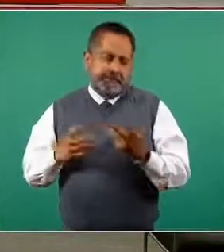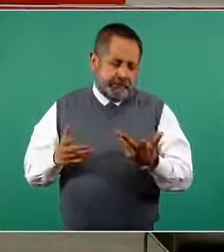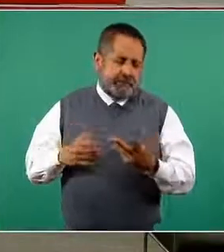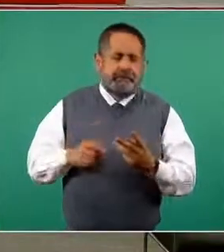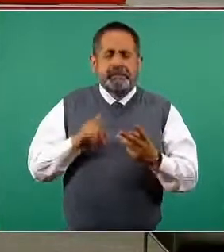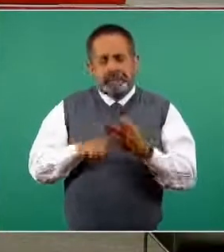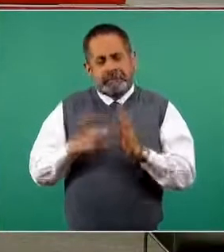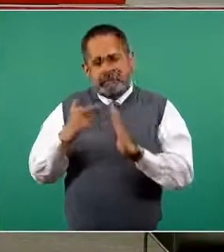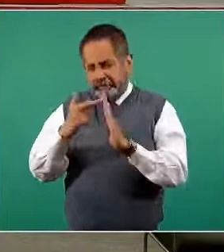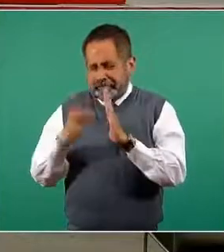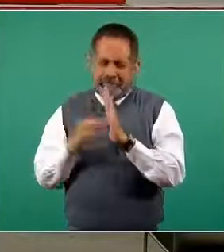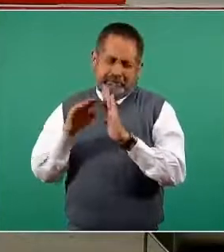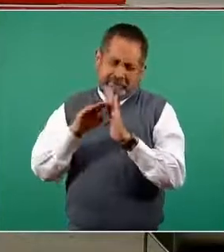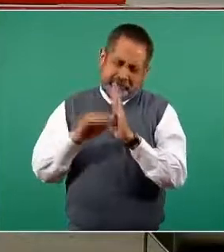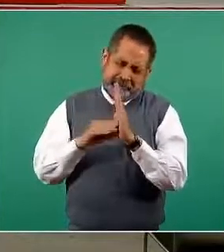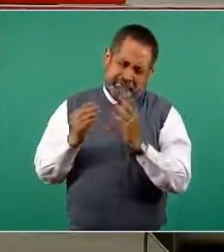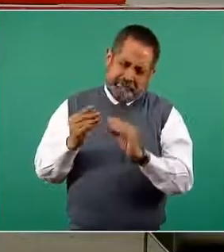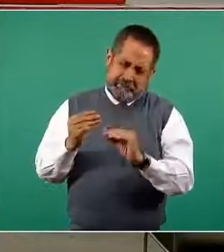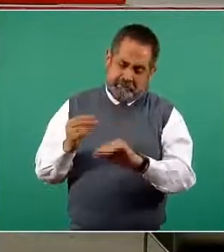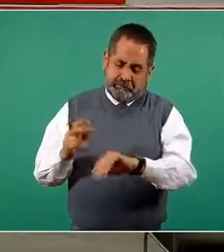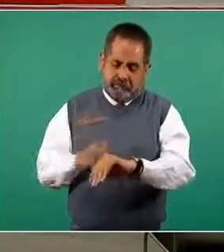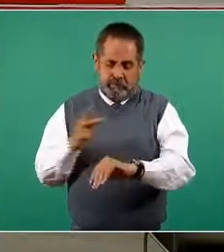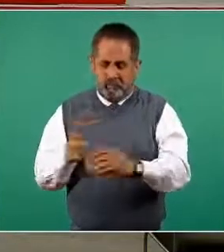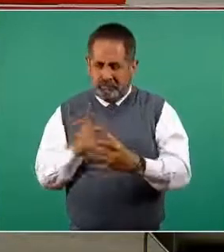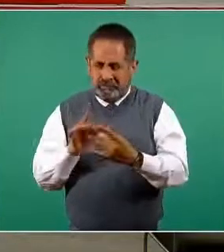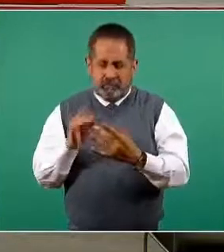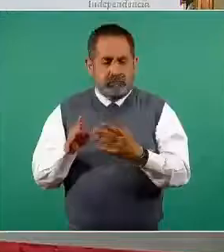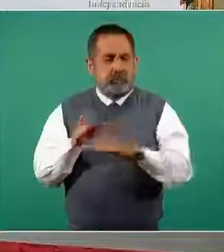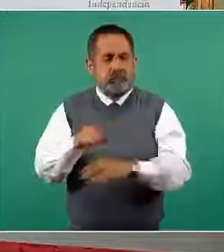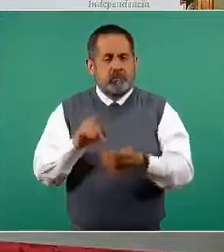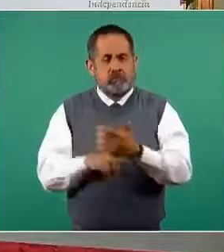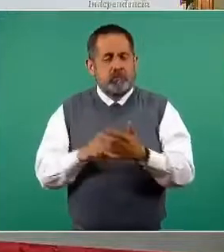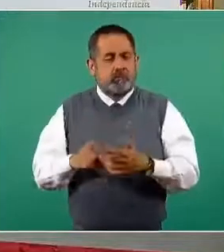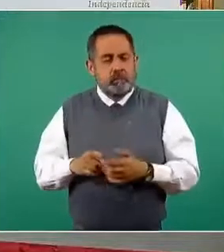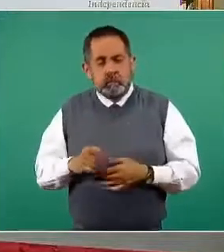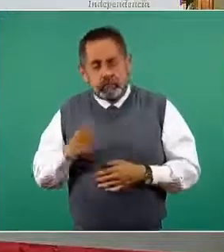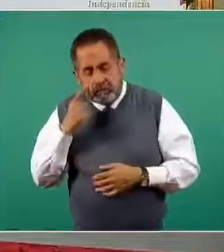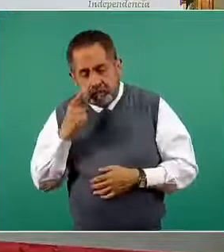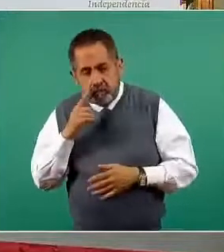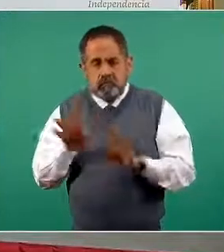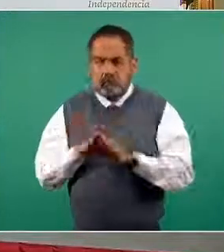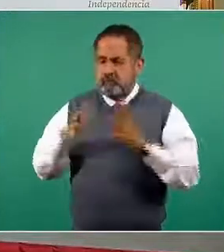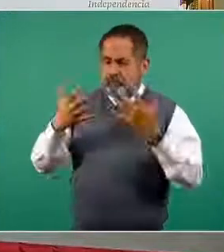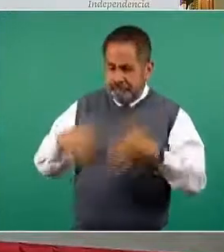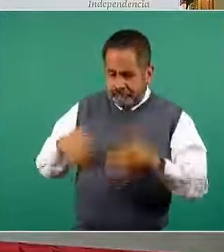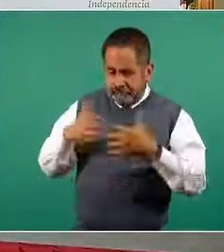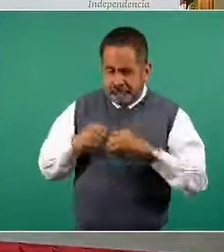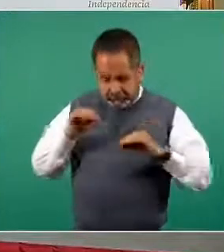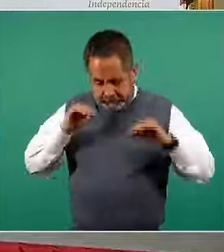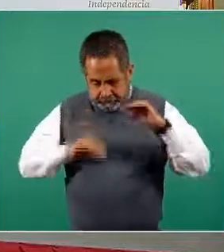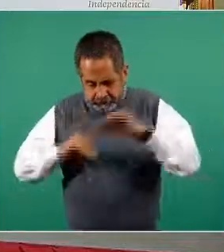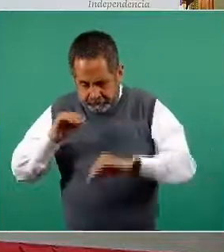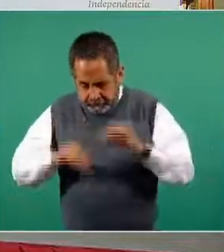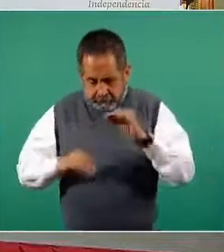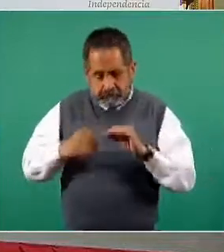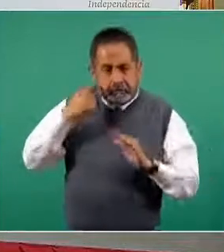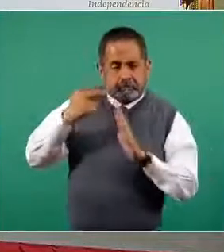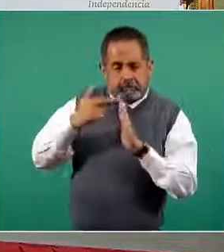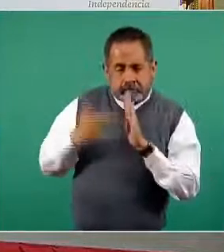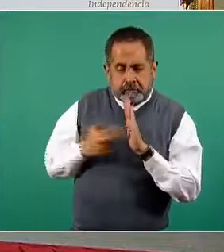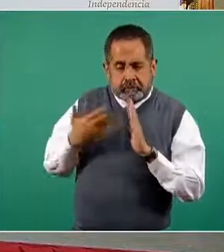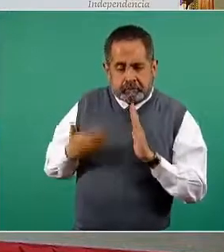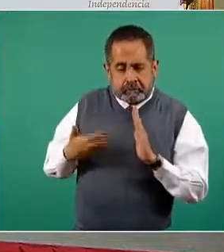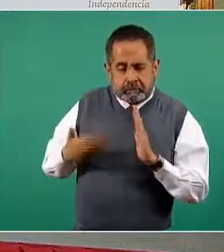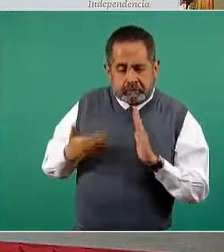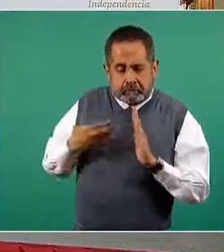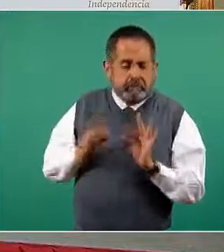una serie de requerimientos sobre las prácticas de manufactura, las buenas prácticas de manufactura, que